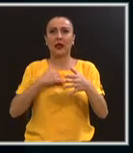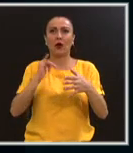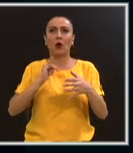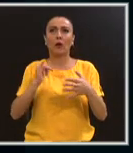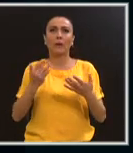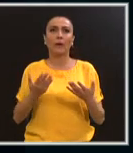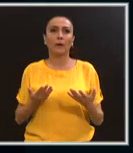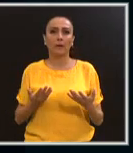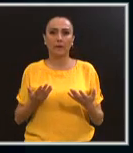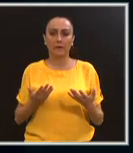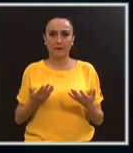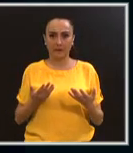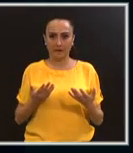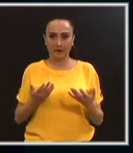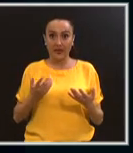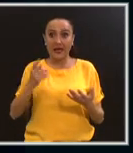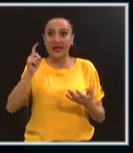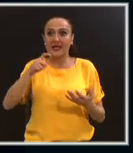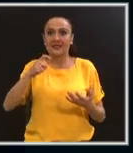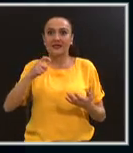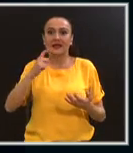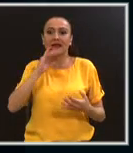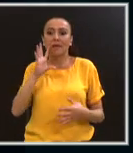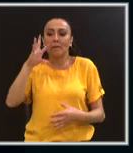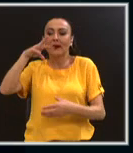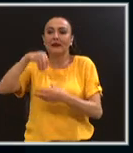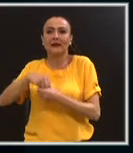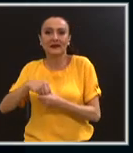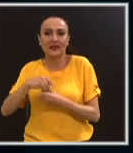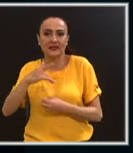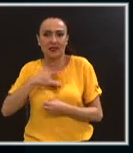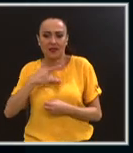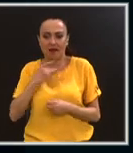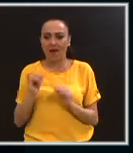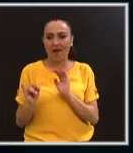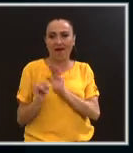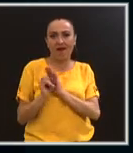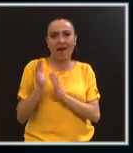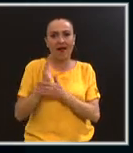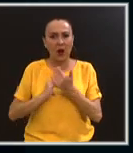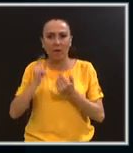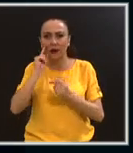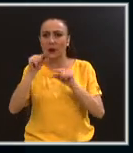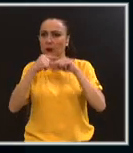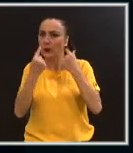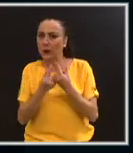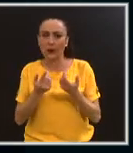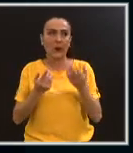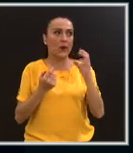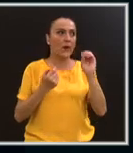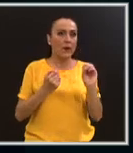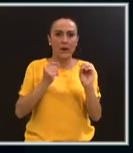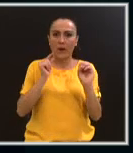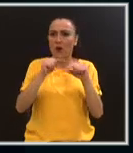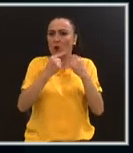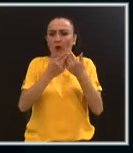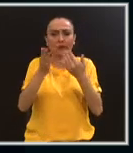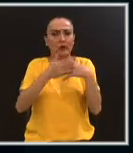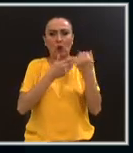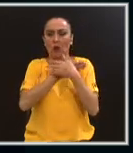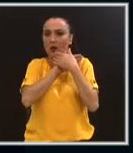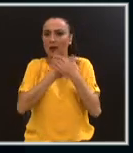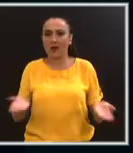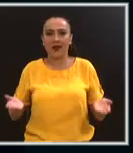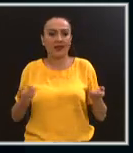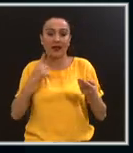de eh pertenencia eh para un grupo criminal o un grupo X verdad de